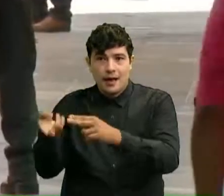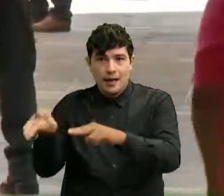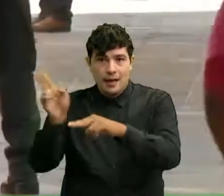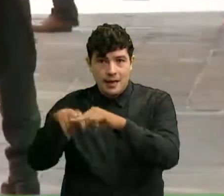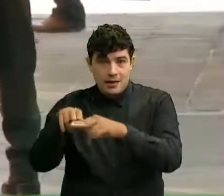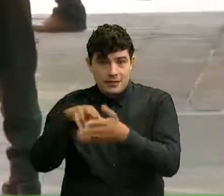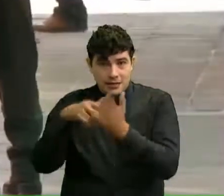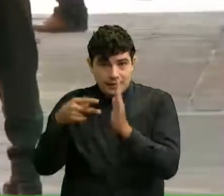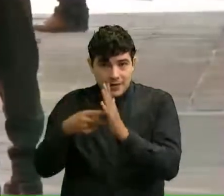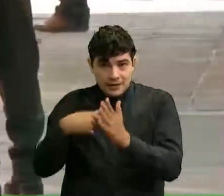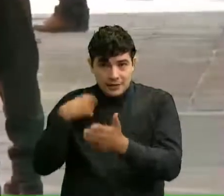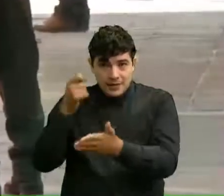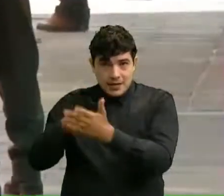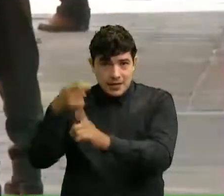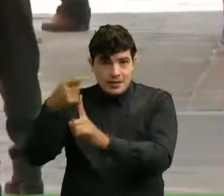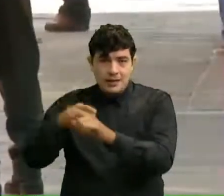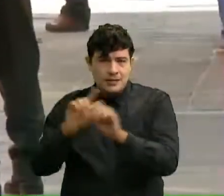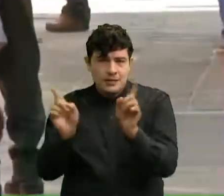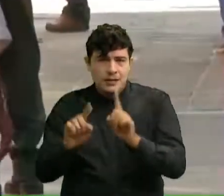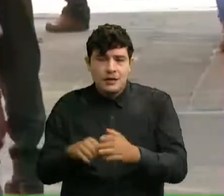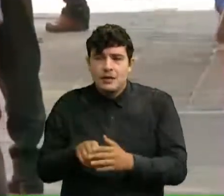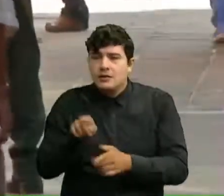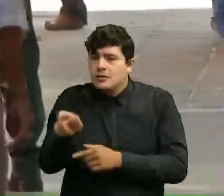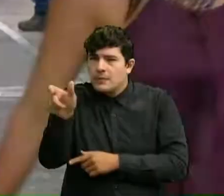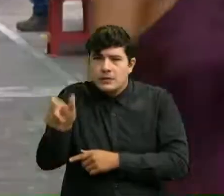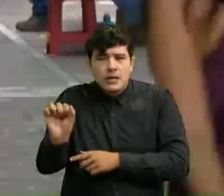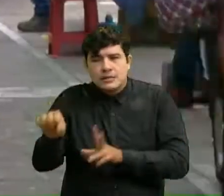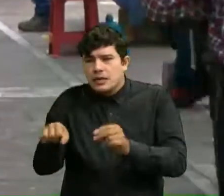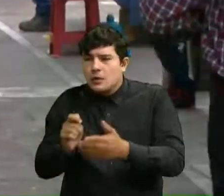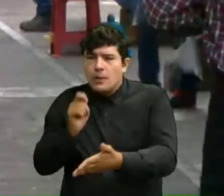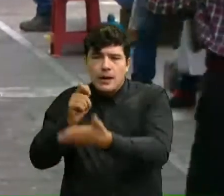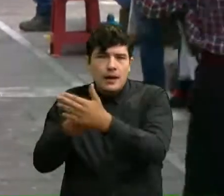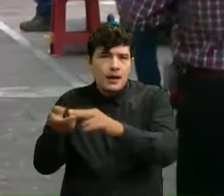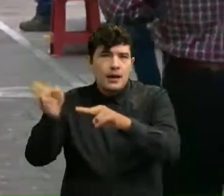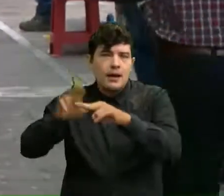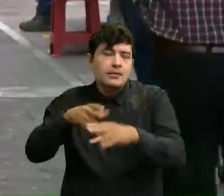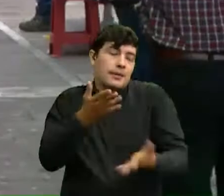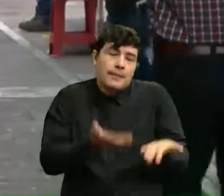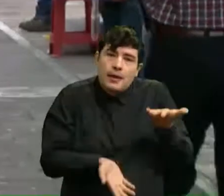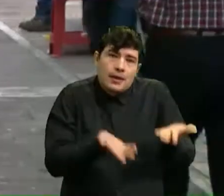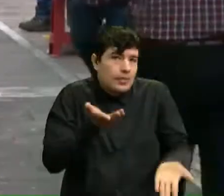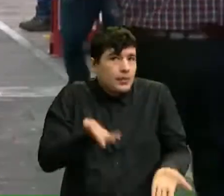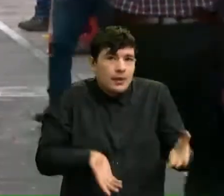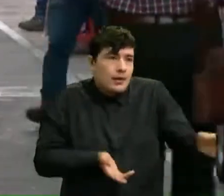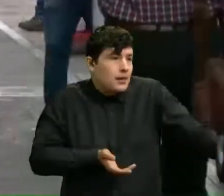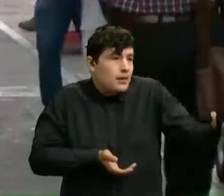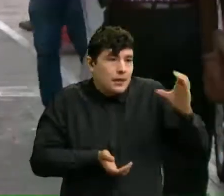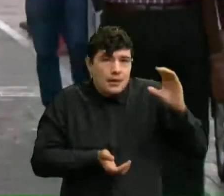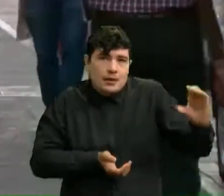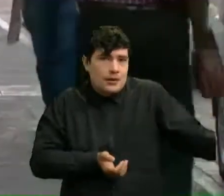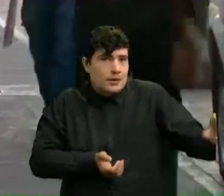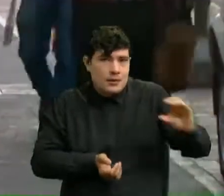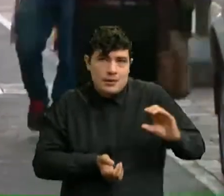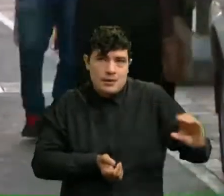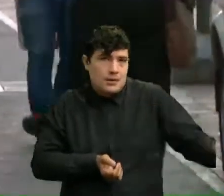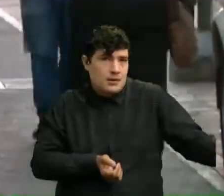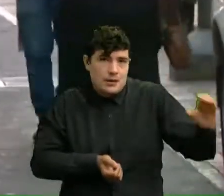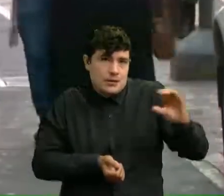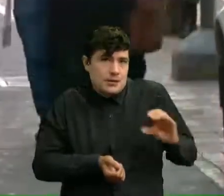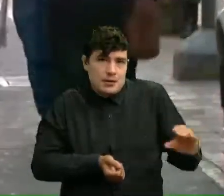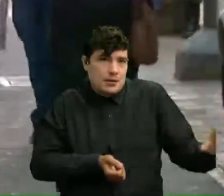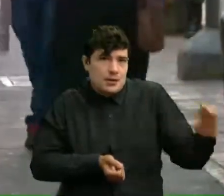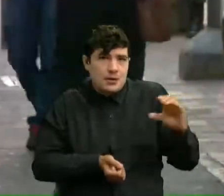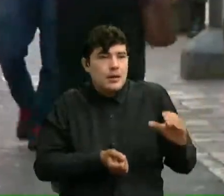diferentes. Y si la persona declara o no declara, va a depender de los ingresos que tenga, teniendo en cuenta